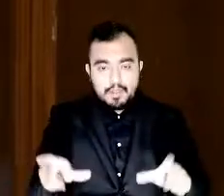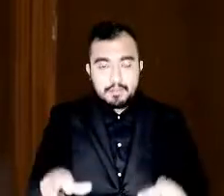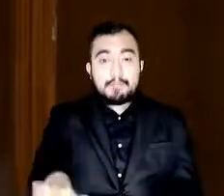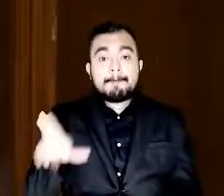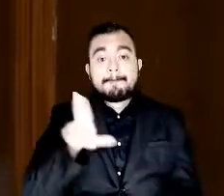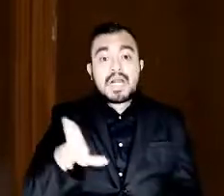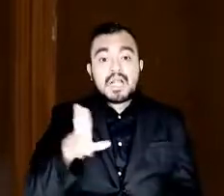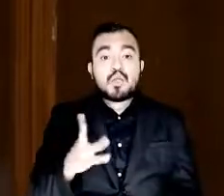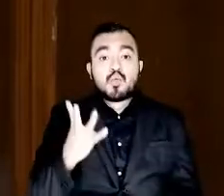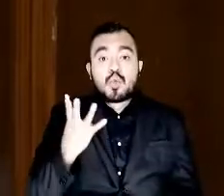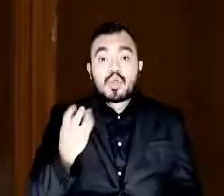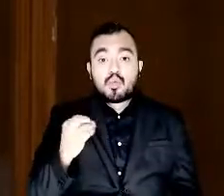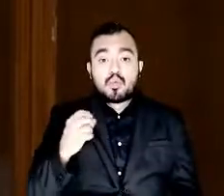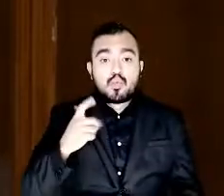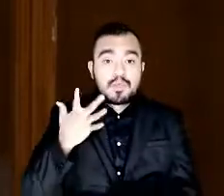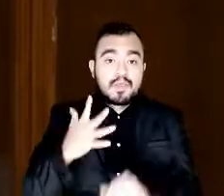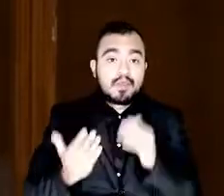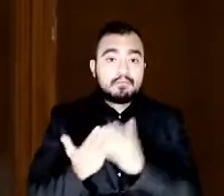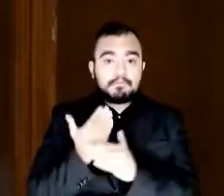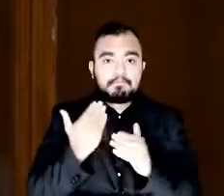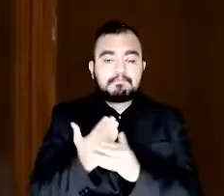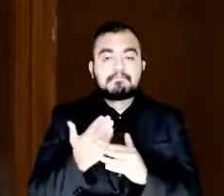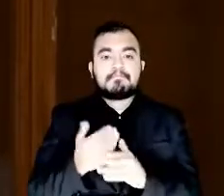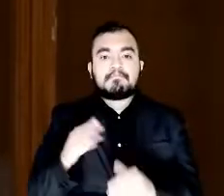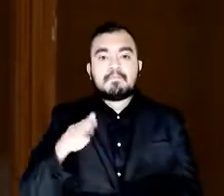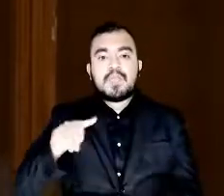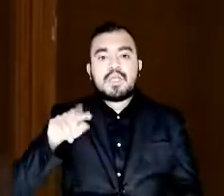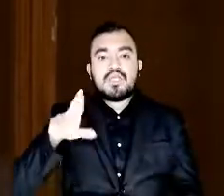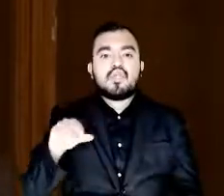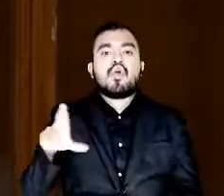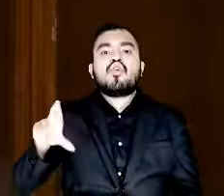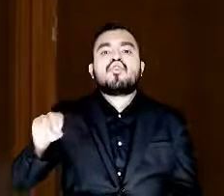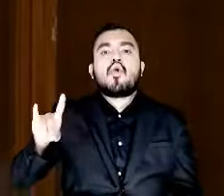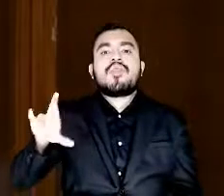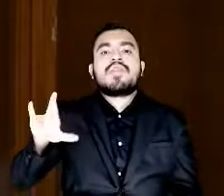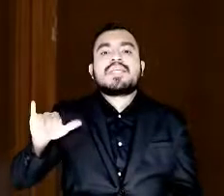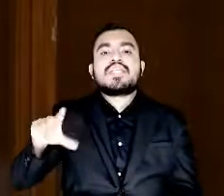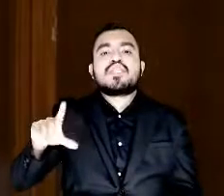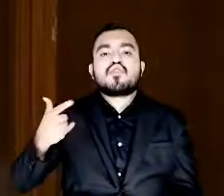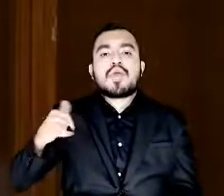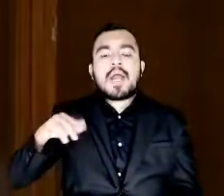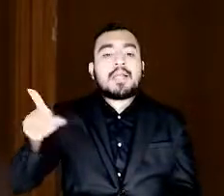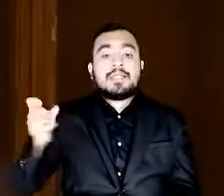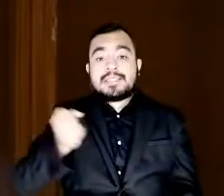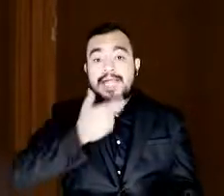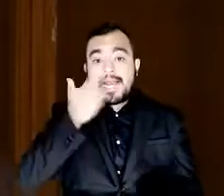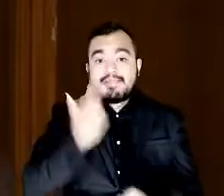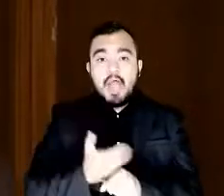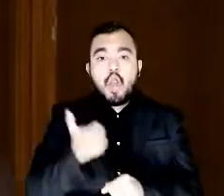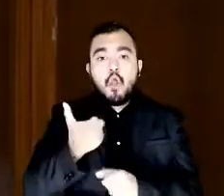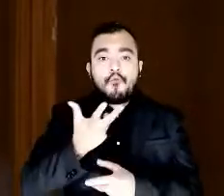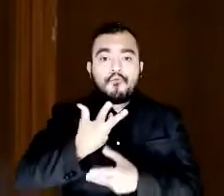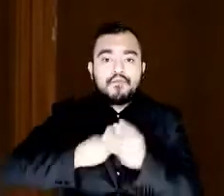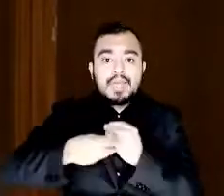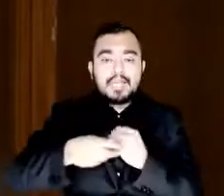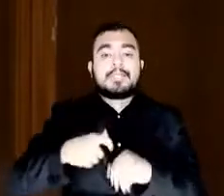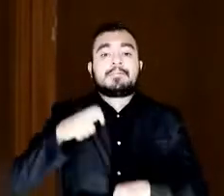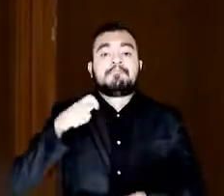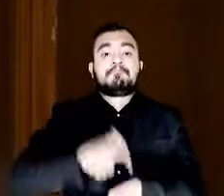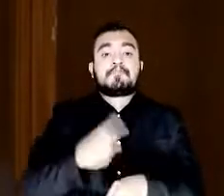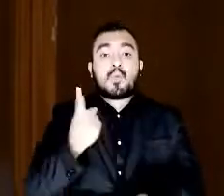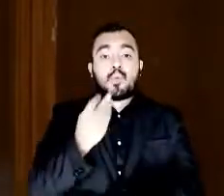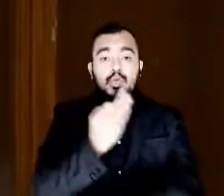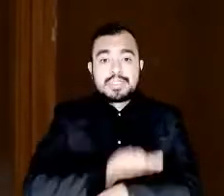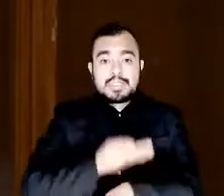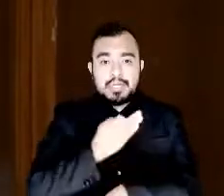4 de octubre a las 10 horas maestro Rodrigo jarque Lira secretario de finanzas a las 13 horas